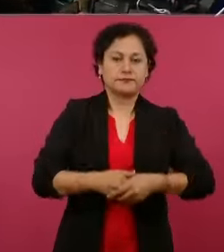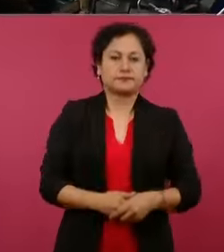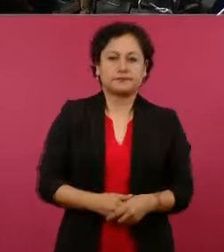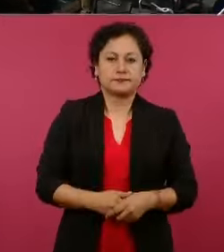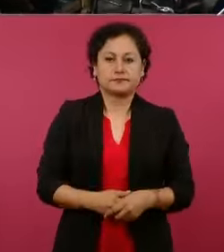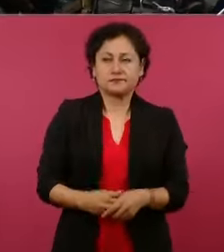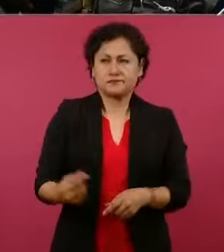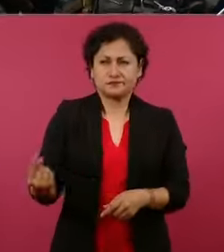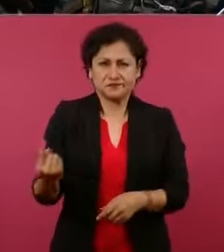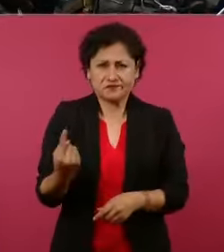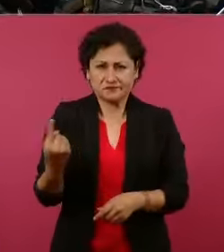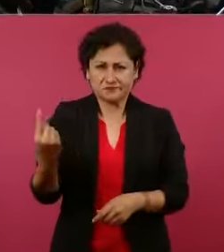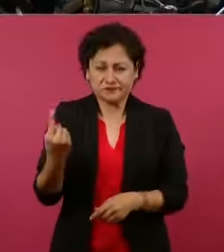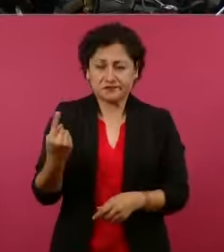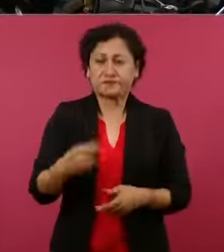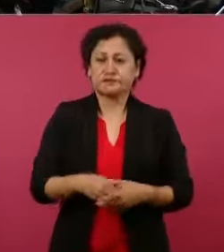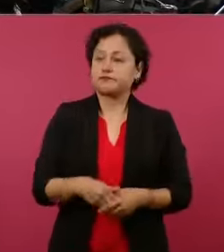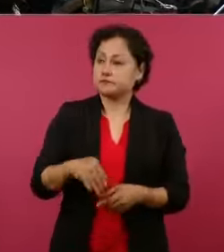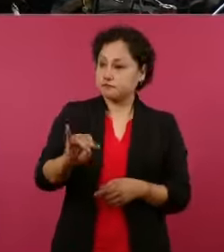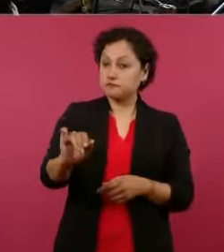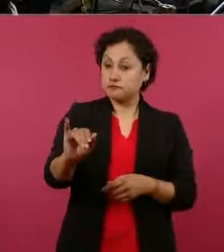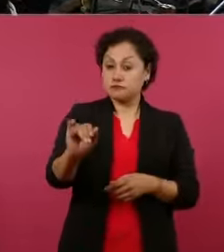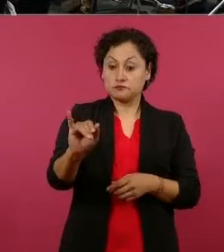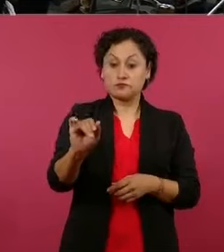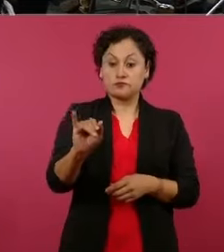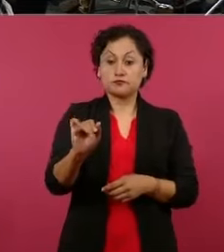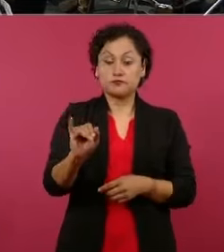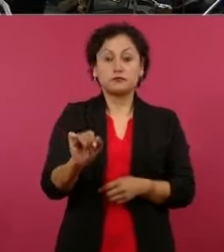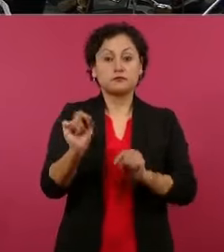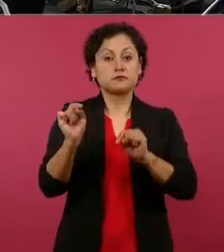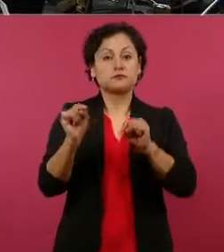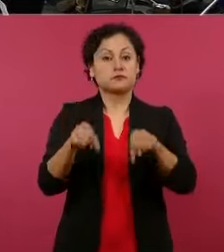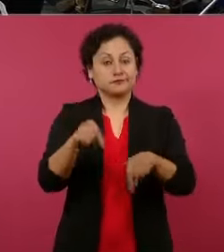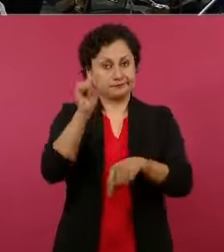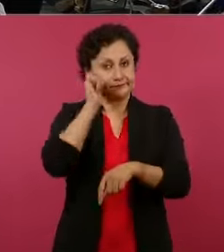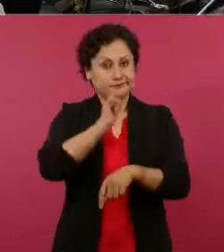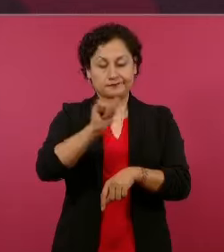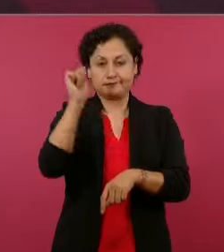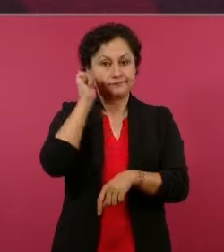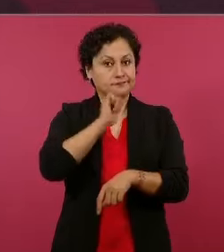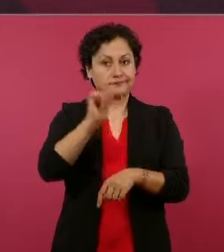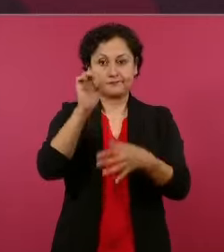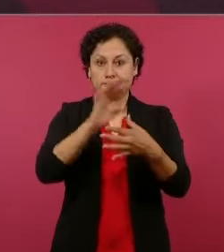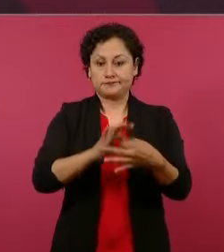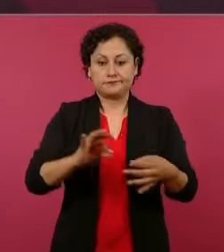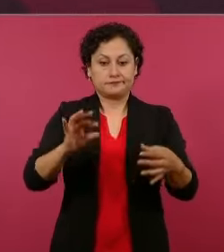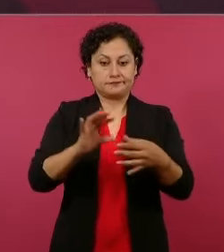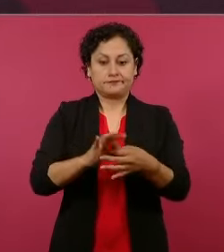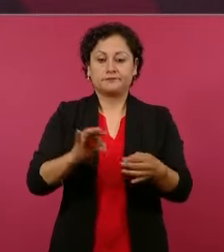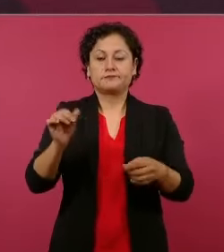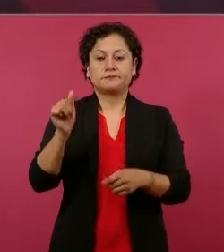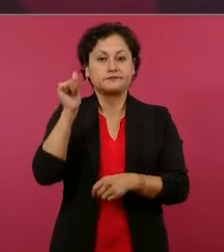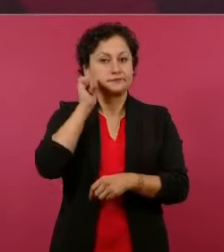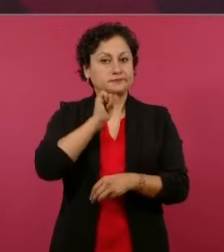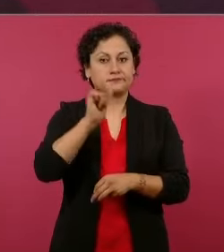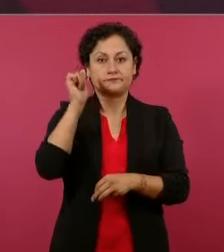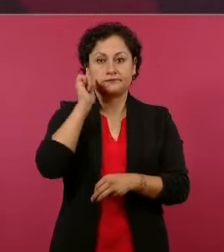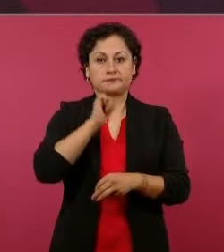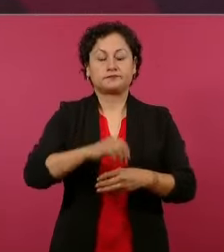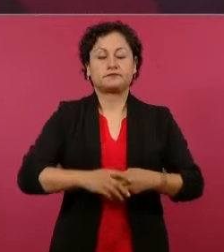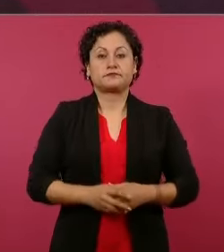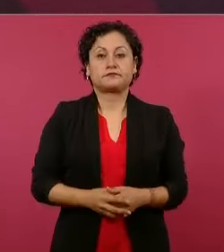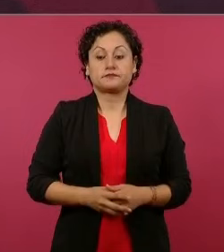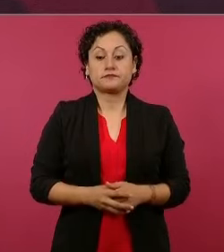mande sí sí sí vamos a estar siempre aquí okay siempre siempre vamos a estar aquí